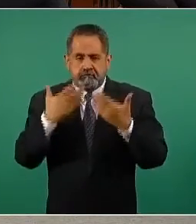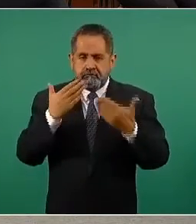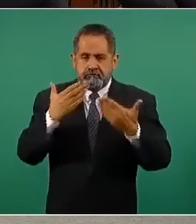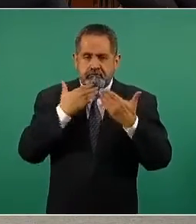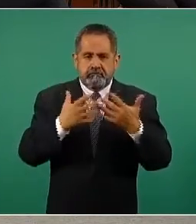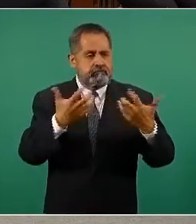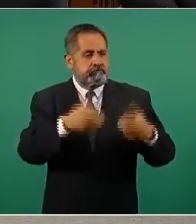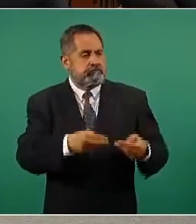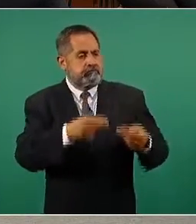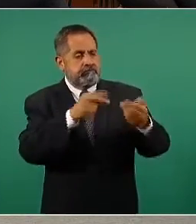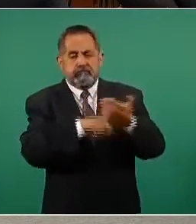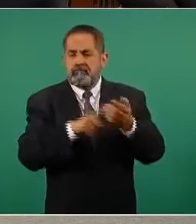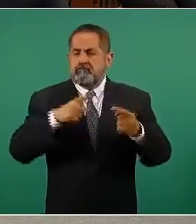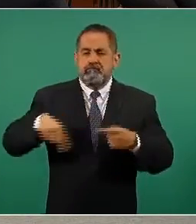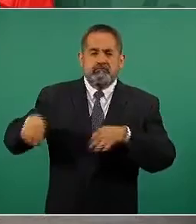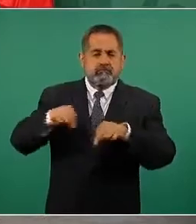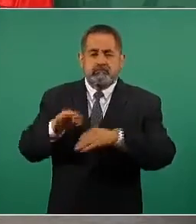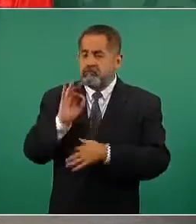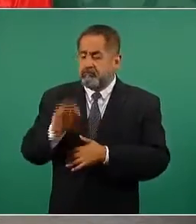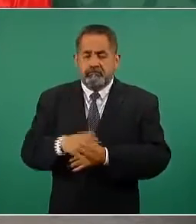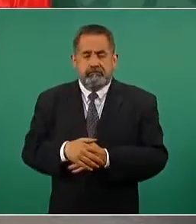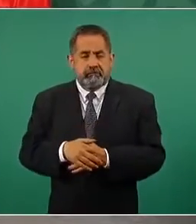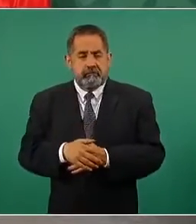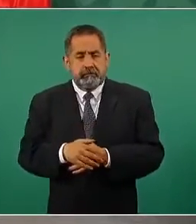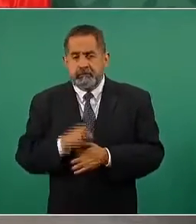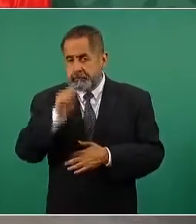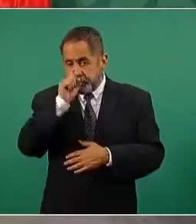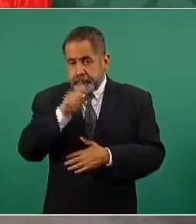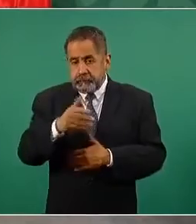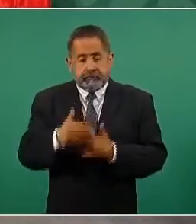sector empresarial. Se logró